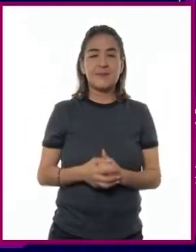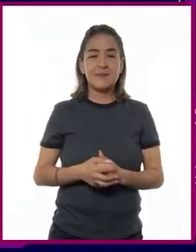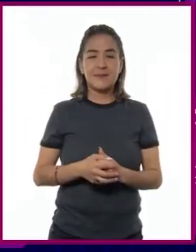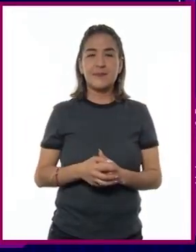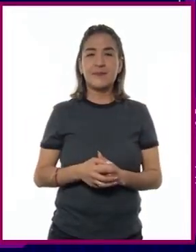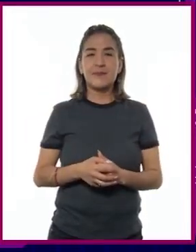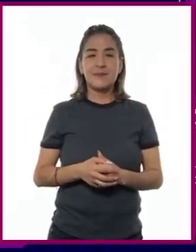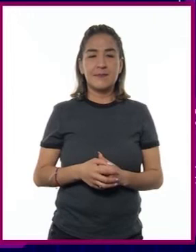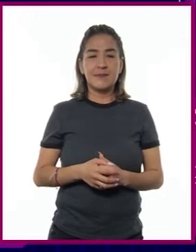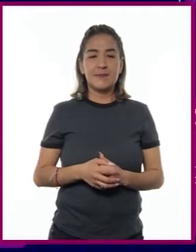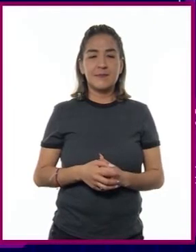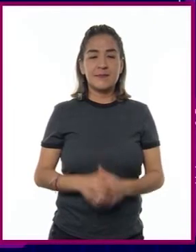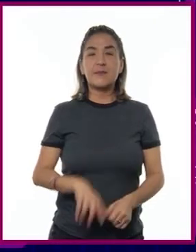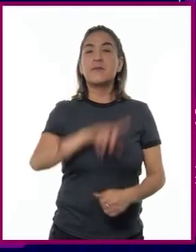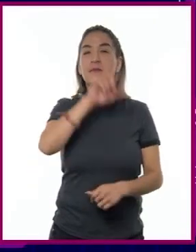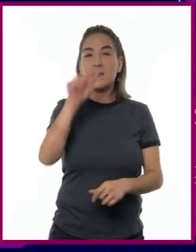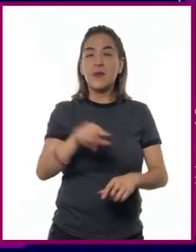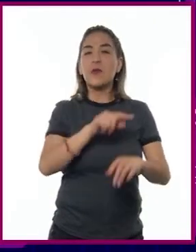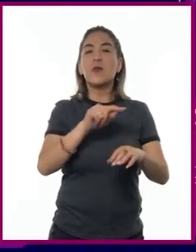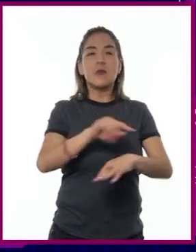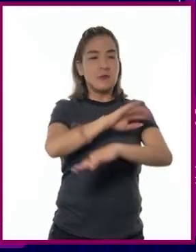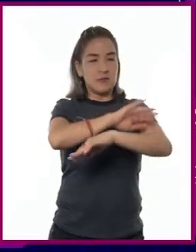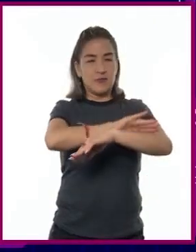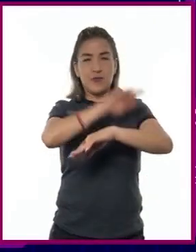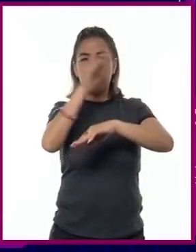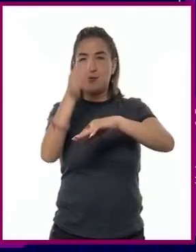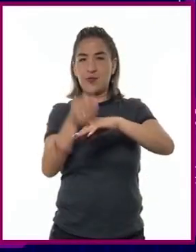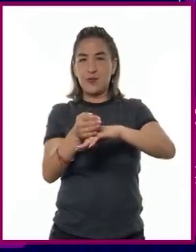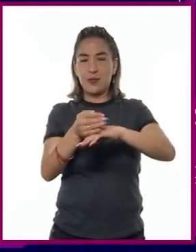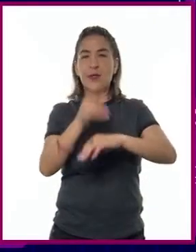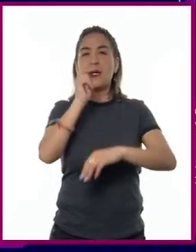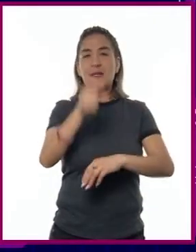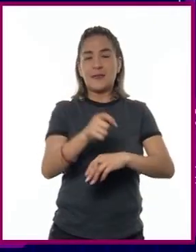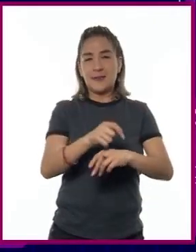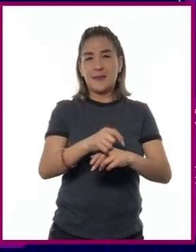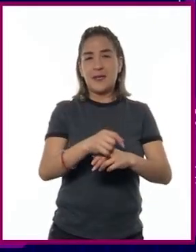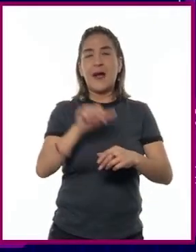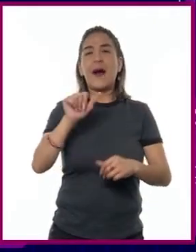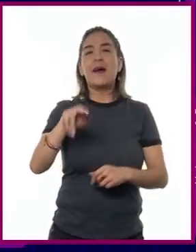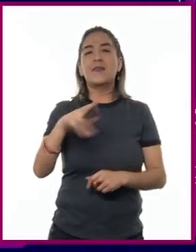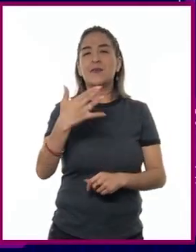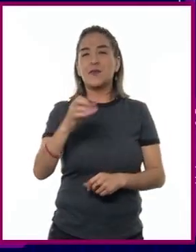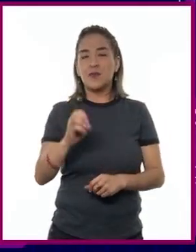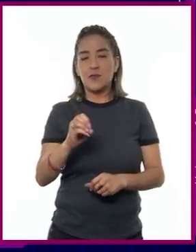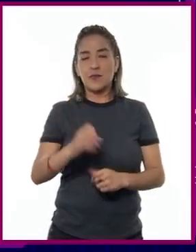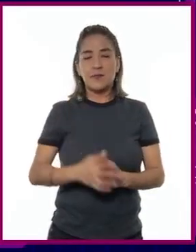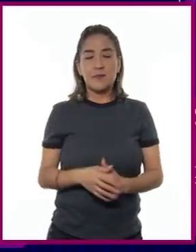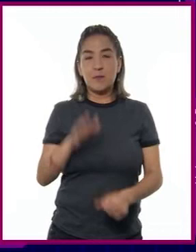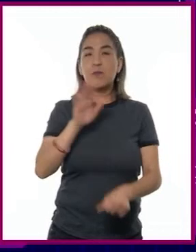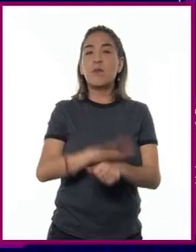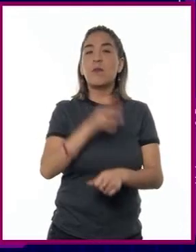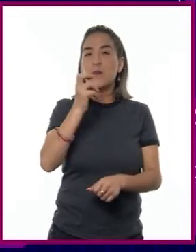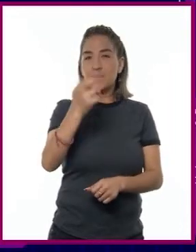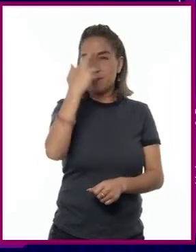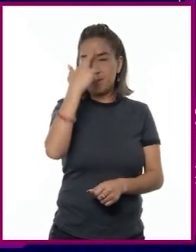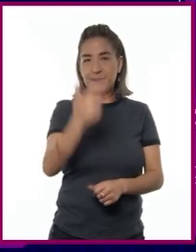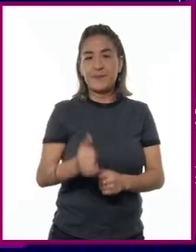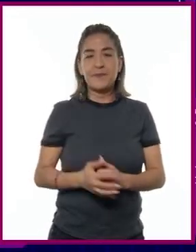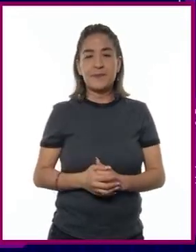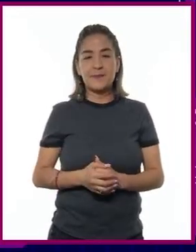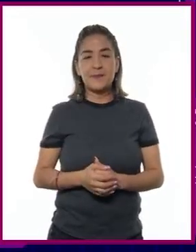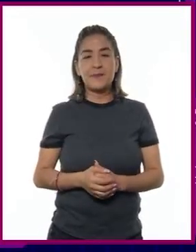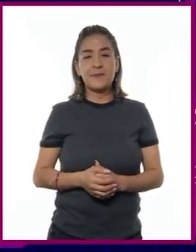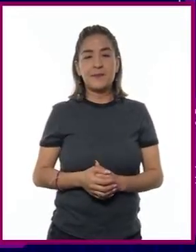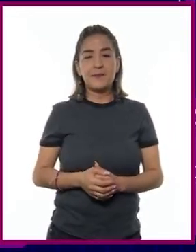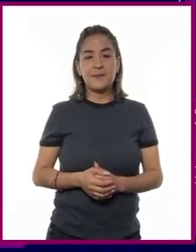curva y que la altura del cilindro corresponde al ancho. Por tanto, el ancho